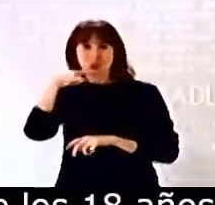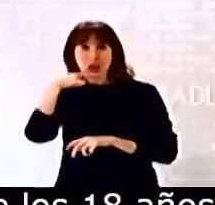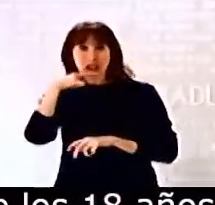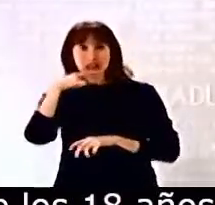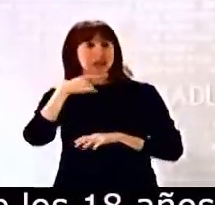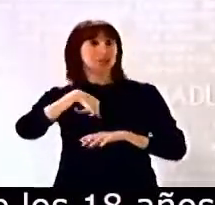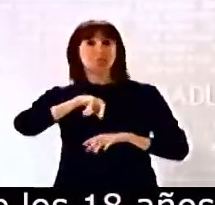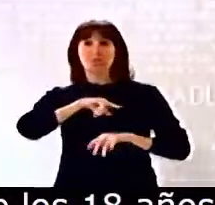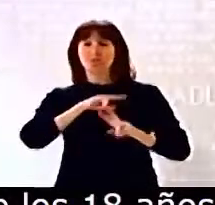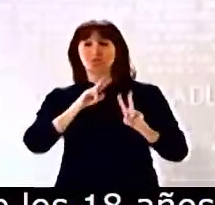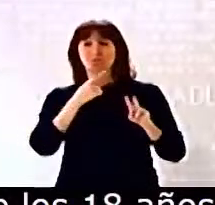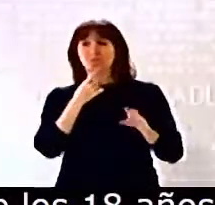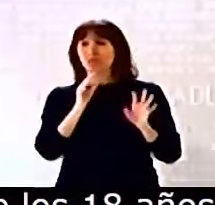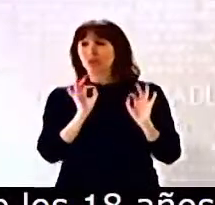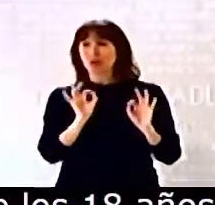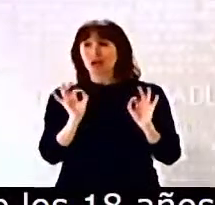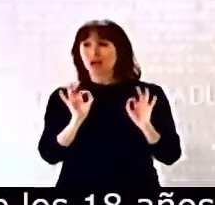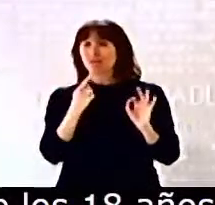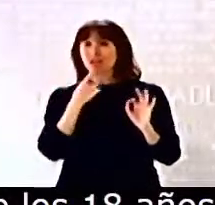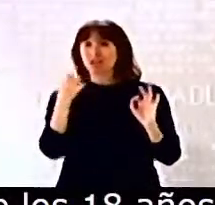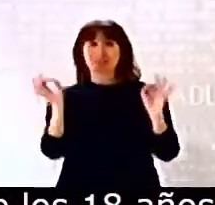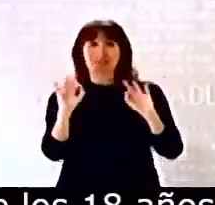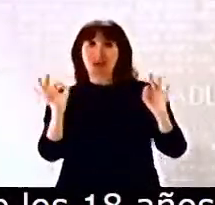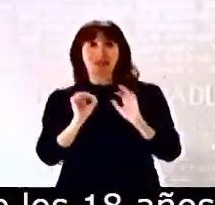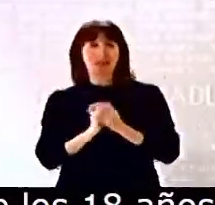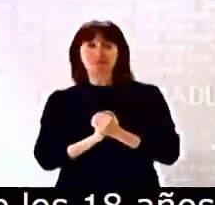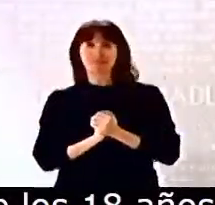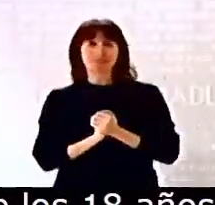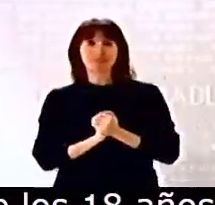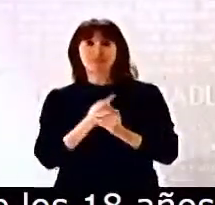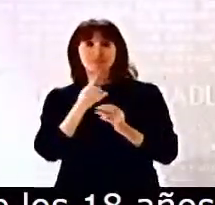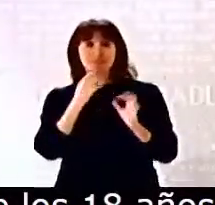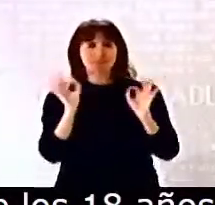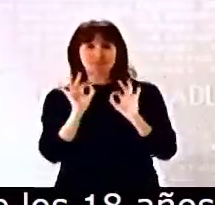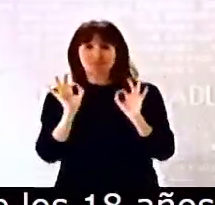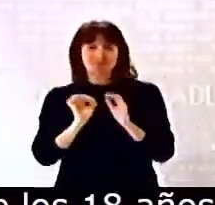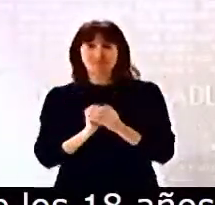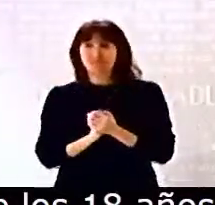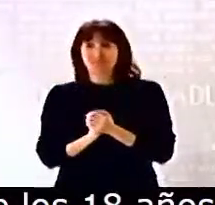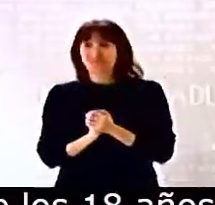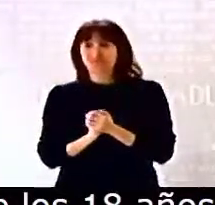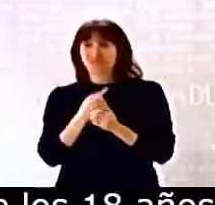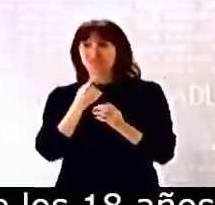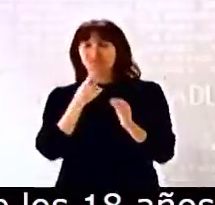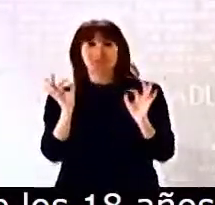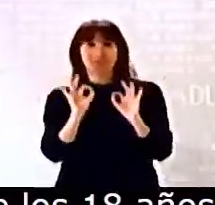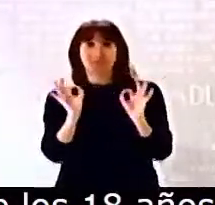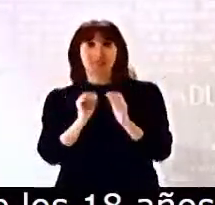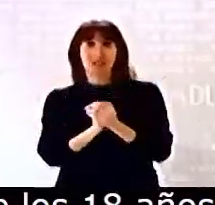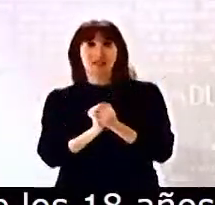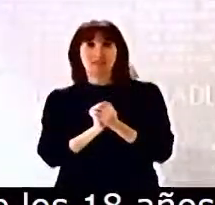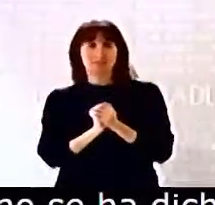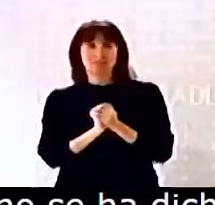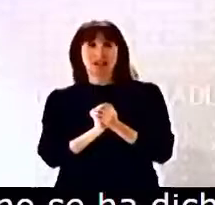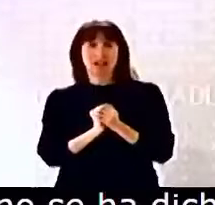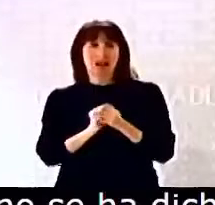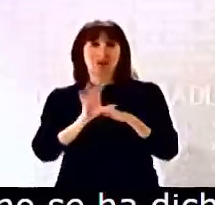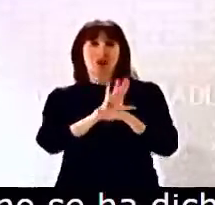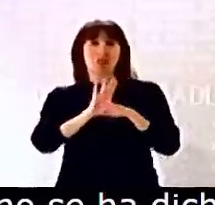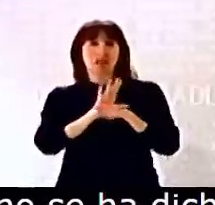se ha dicho absolutamente nada en el Consejo Interterritorial del Sistema Nacional de Salud.